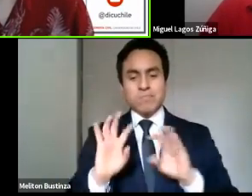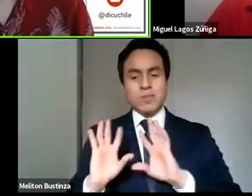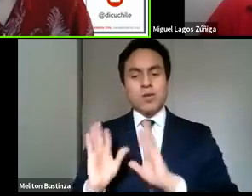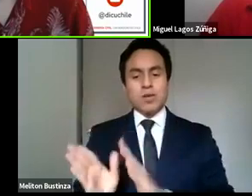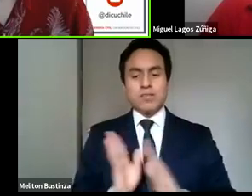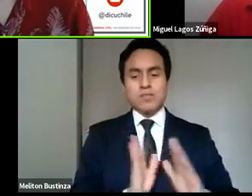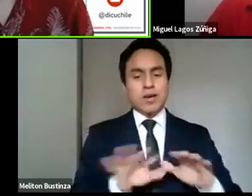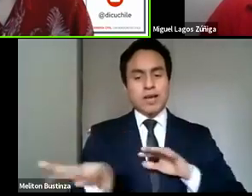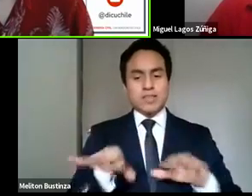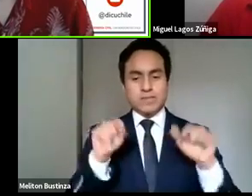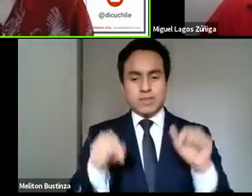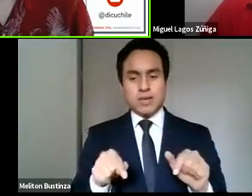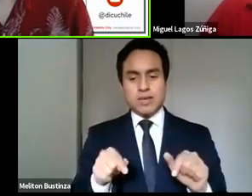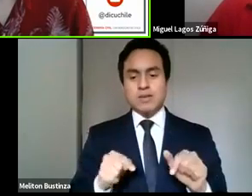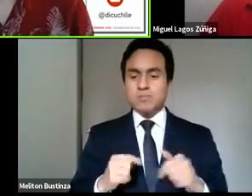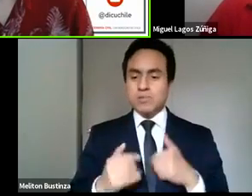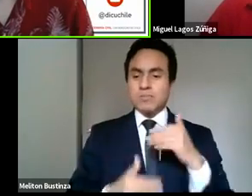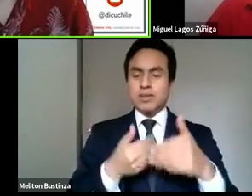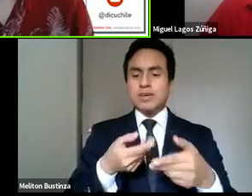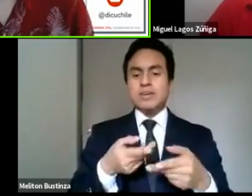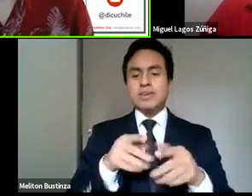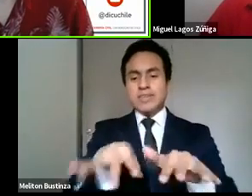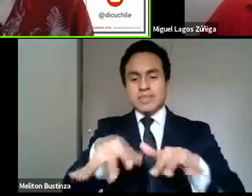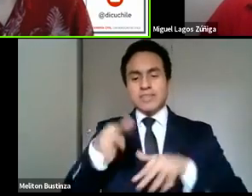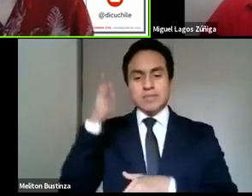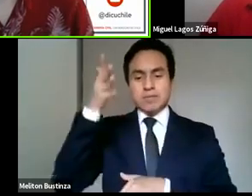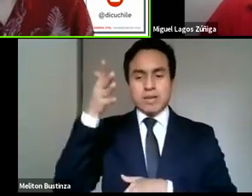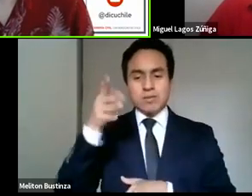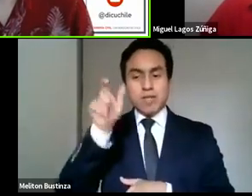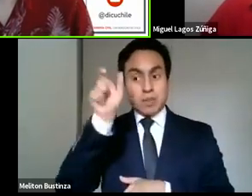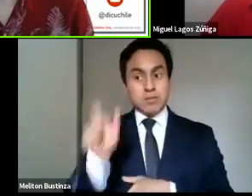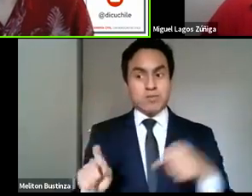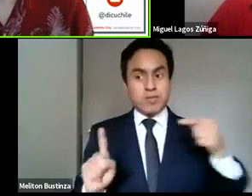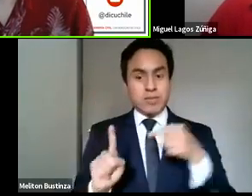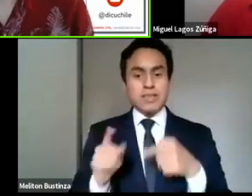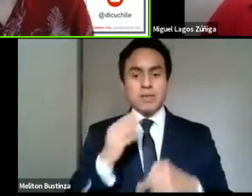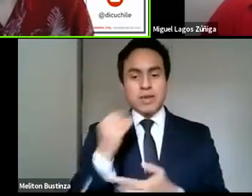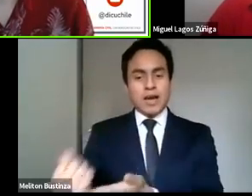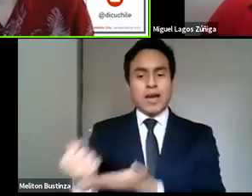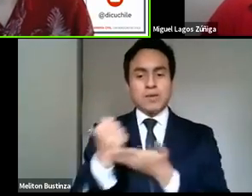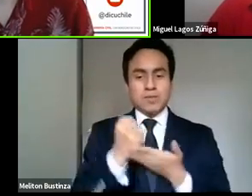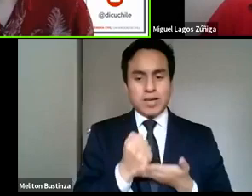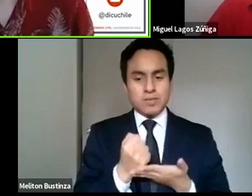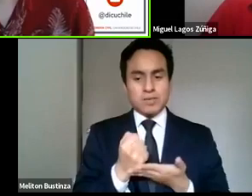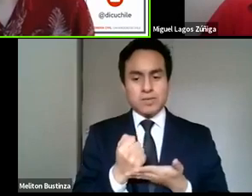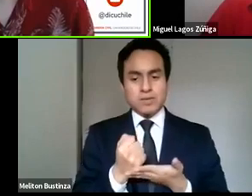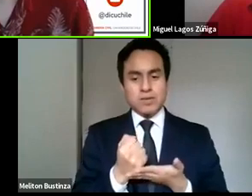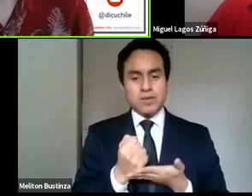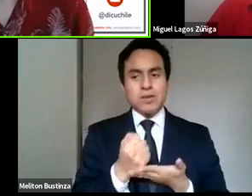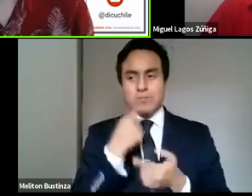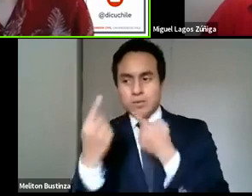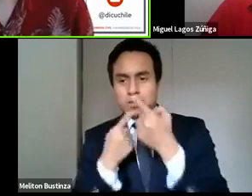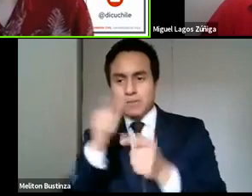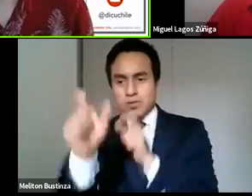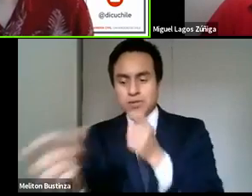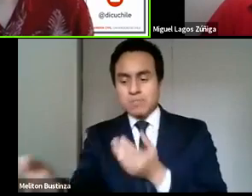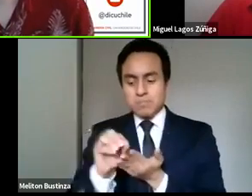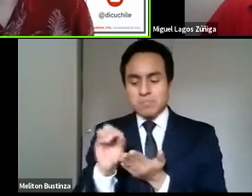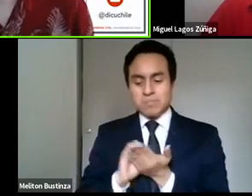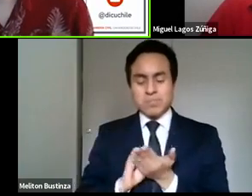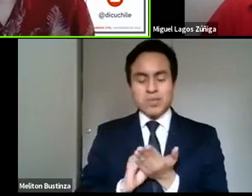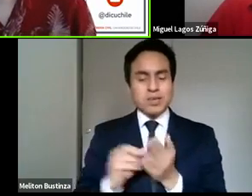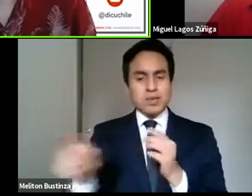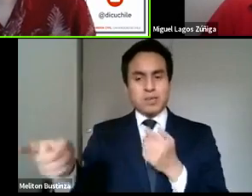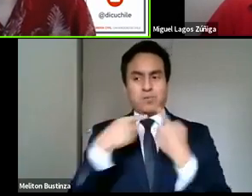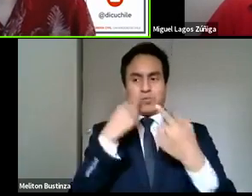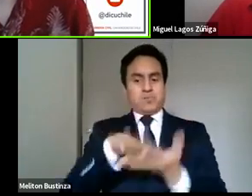de esta actividad y puesta en marcha de los seminarios. Él es la persona que también nos estuvo ayudando a recabar las preguntas del público, ya que nos llegan muchas